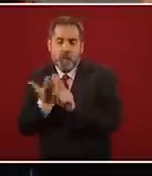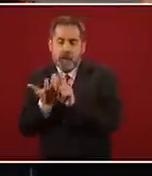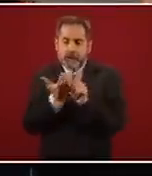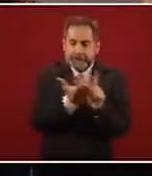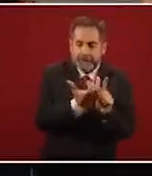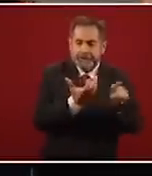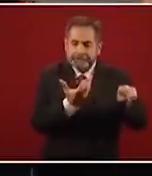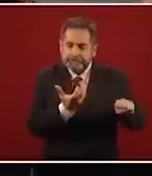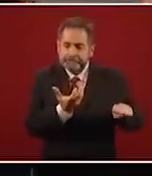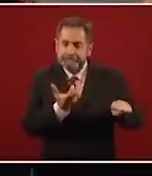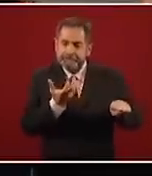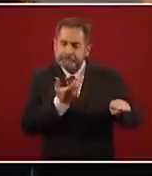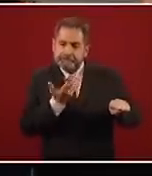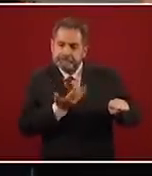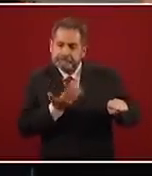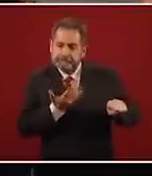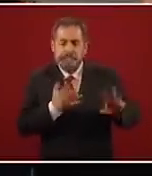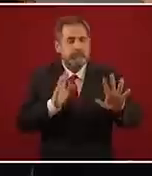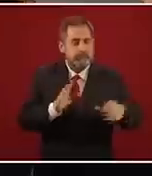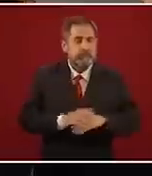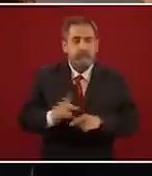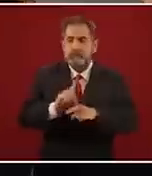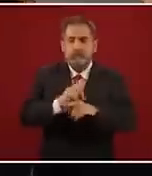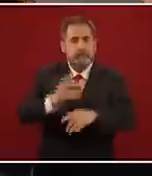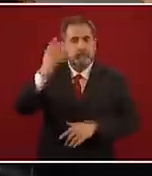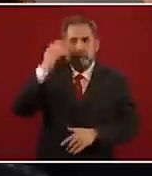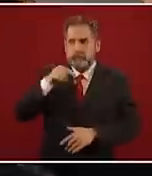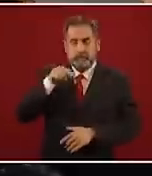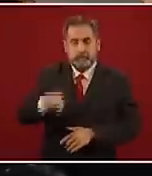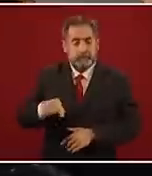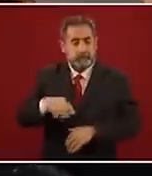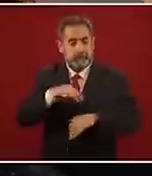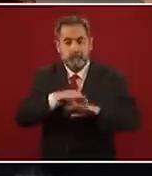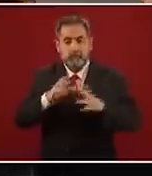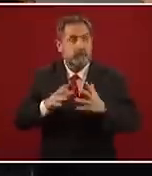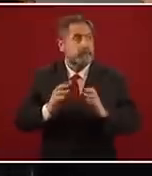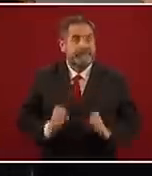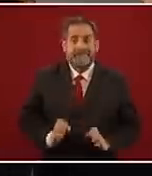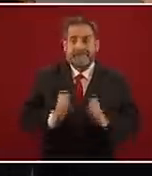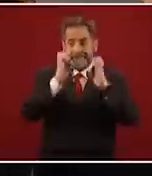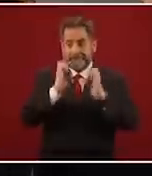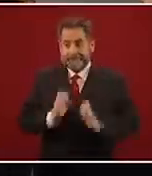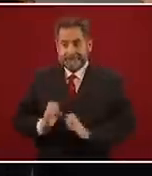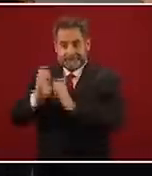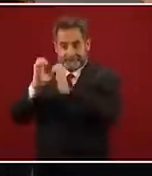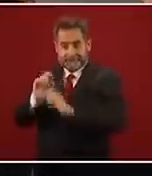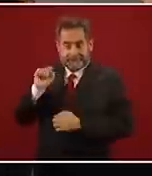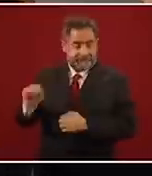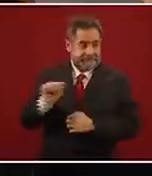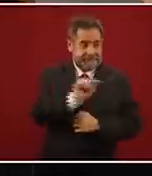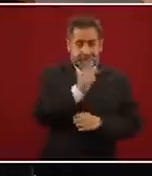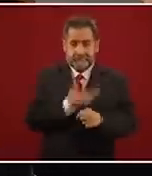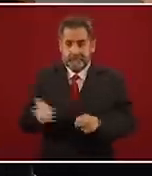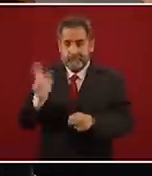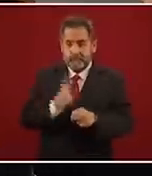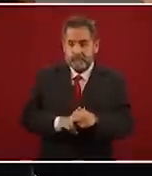hace mucho tiempo, yo diría desde siempre, en el sistema de salud de México, la infraestructura física, los edificios de los